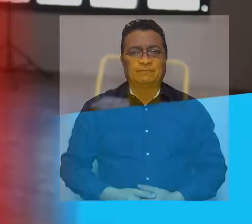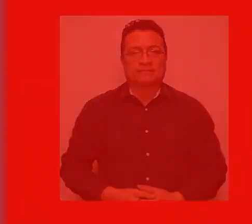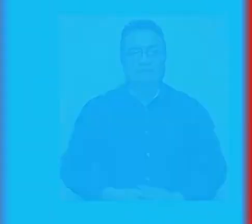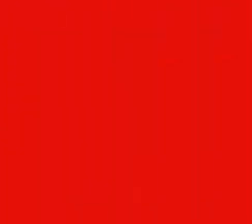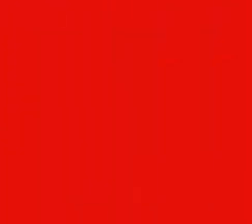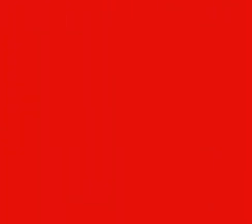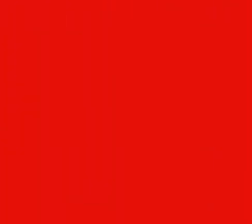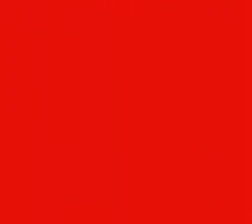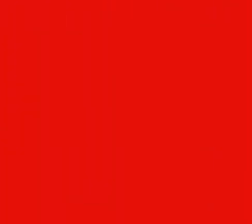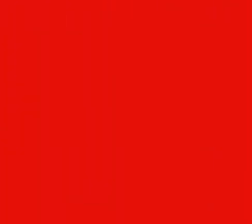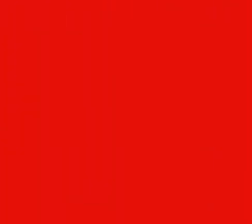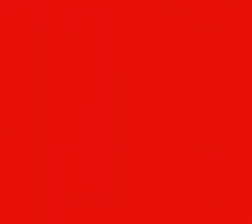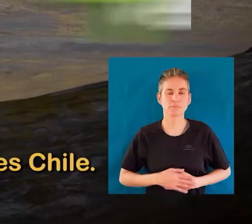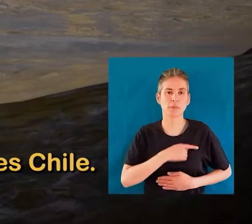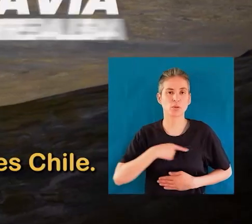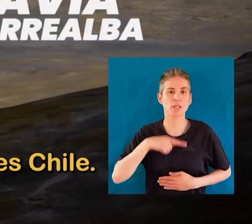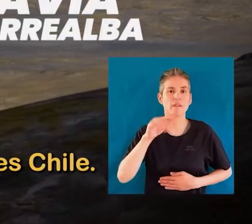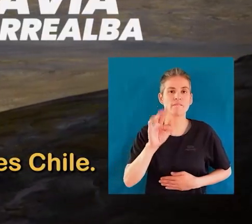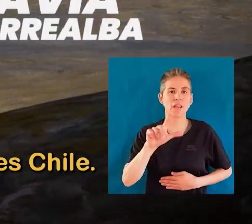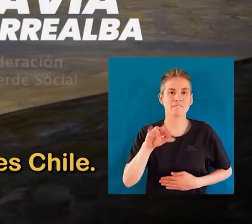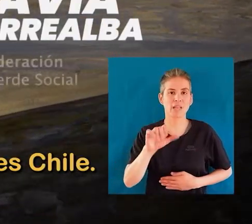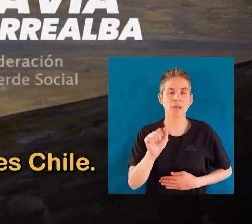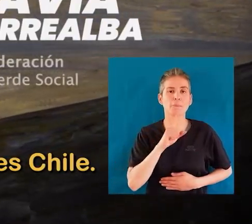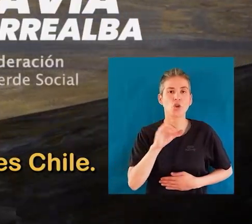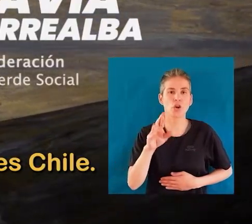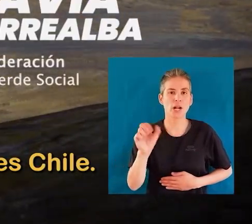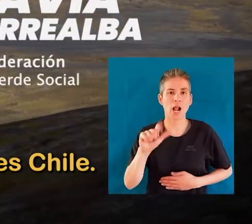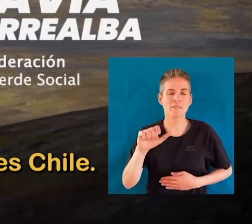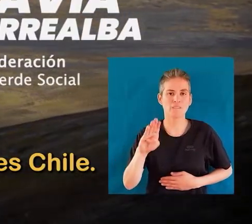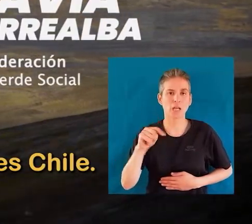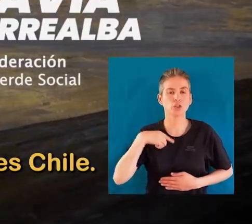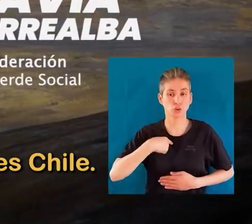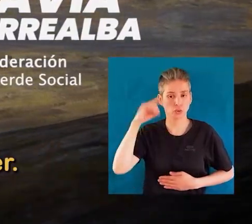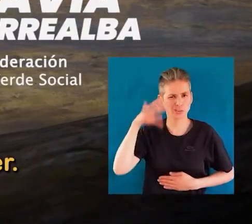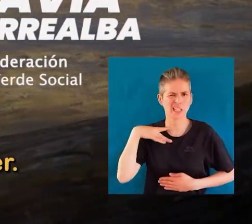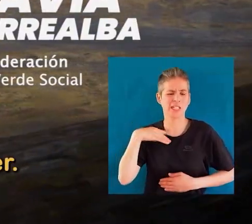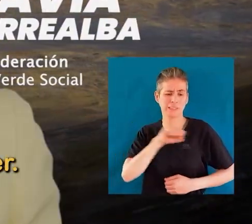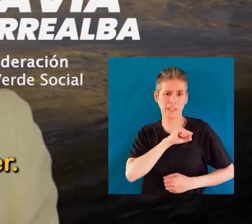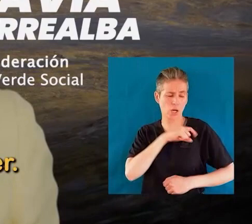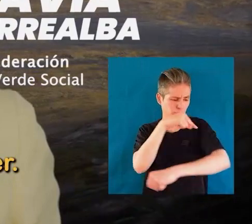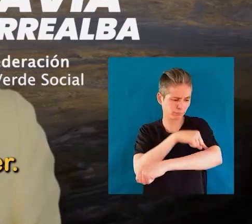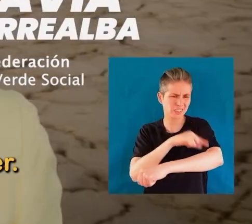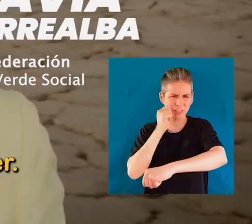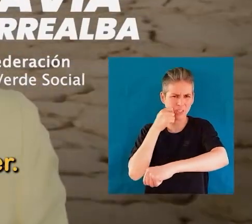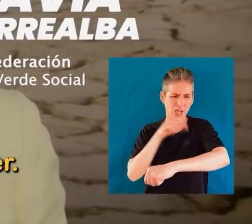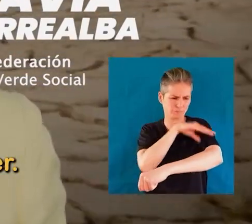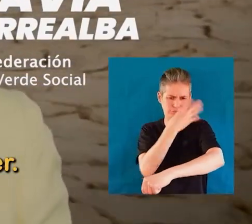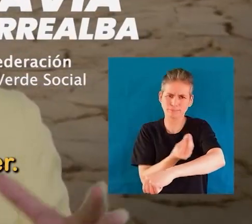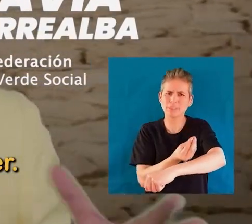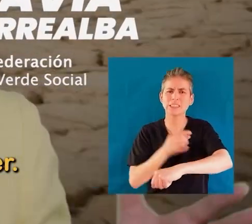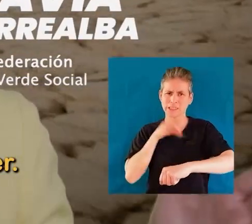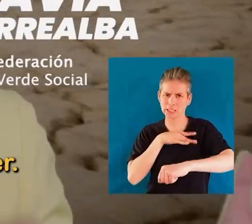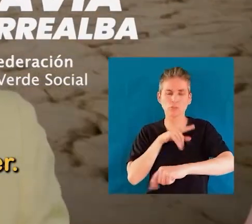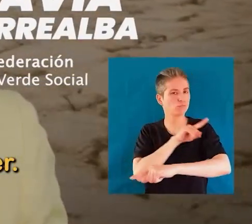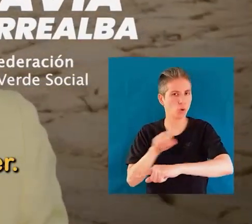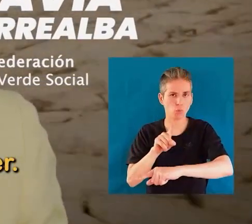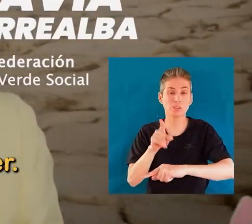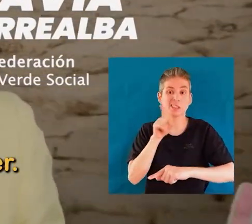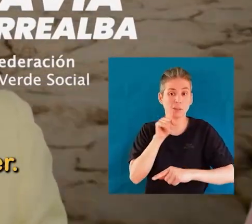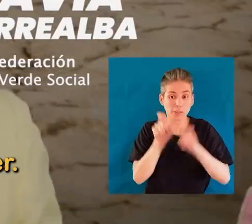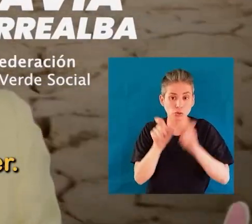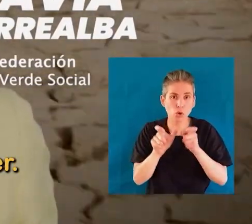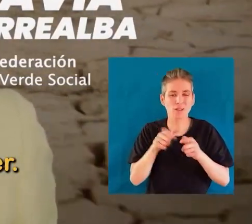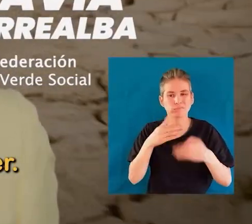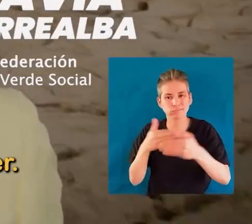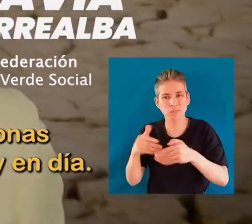constitucional soy Flavia torrealba y sé que Santiago no es chile los mismos que nos llevaron al actual crisis